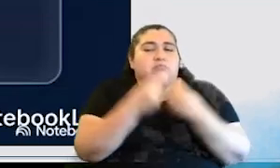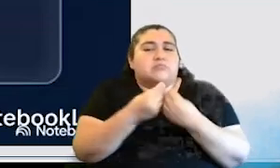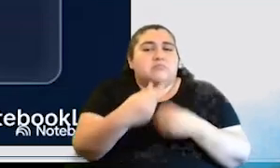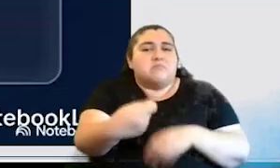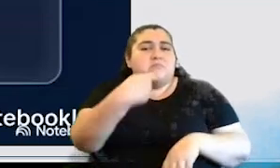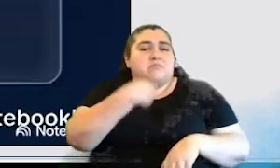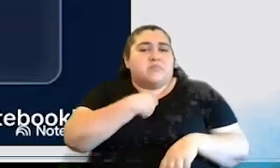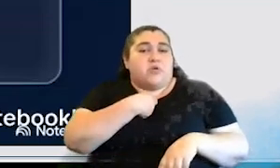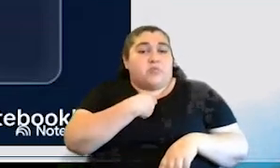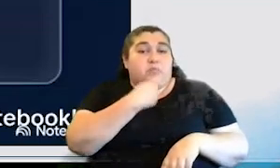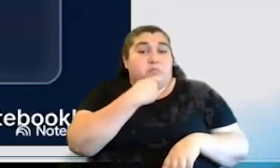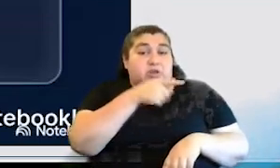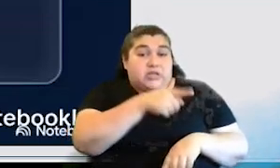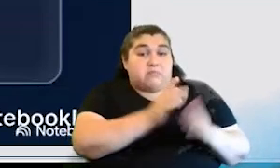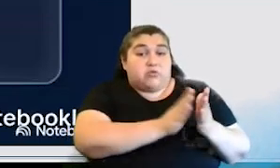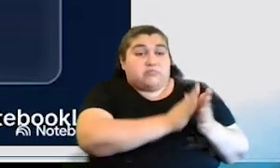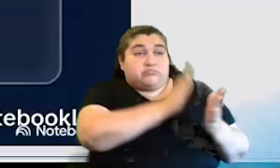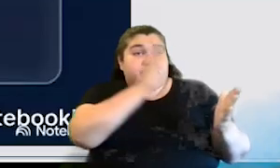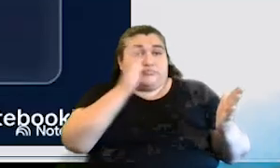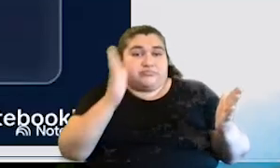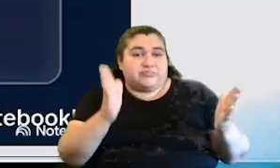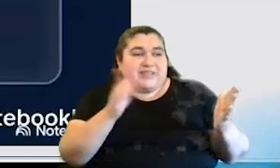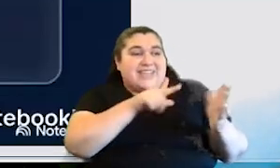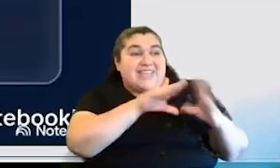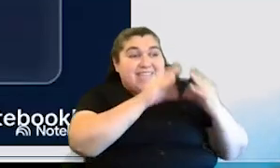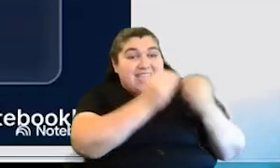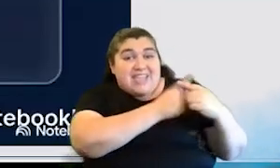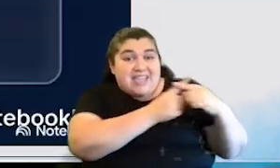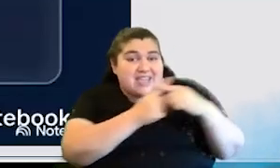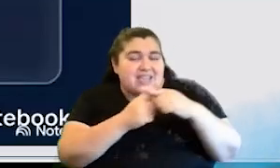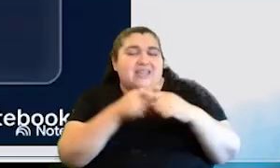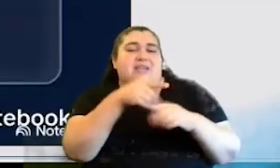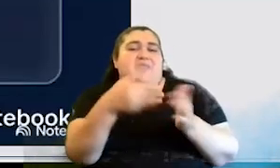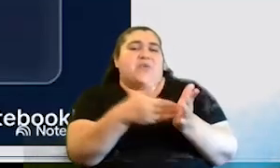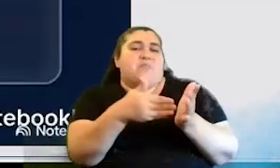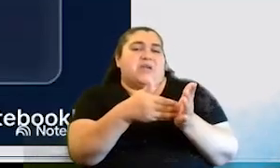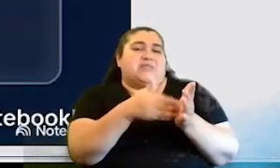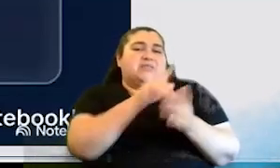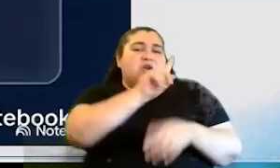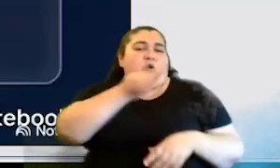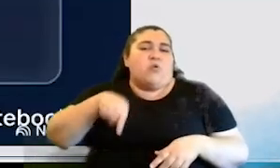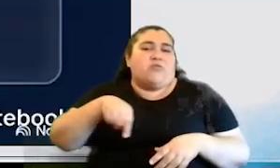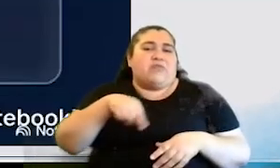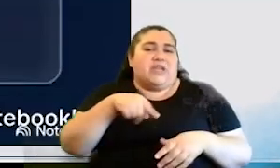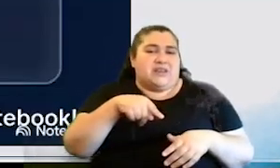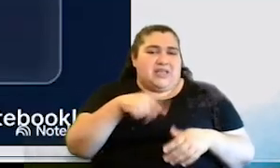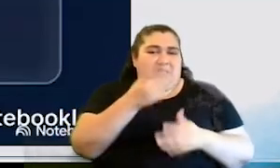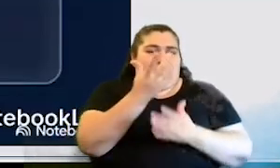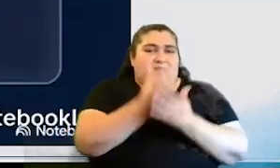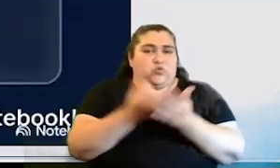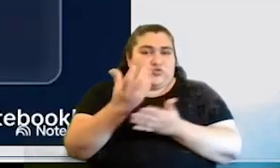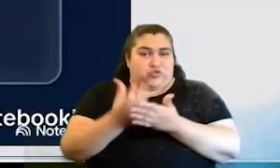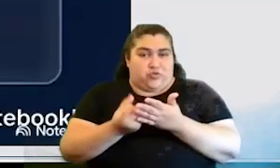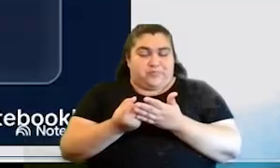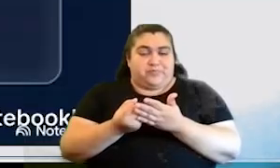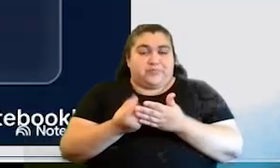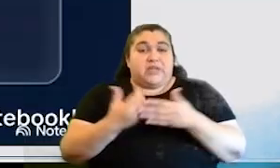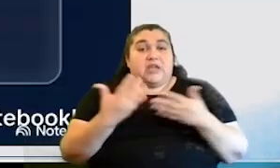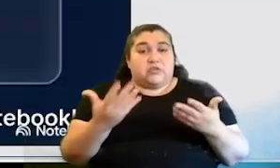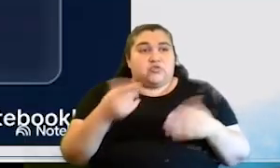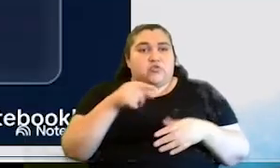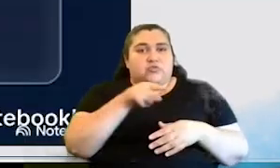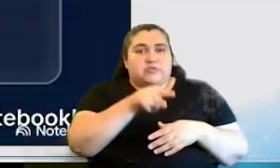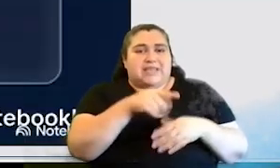la ganancia neta será una vez que yo tengo ya detraídas las determinadas deducciones. Entonces, hasta que no